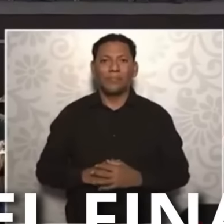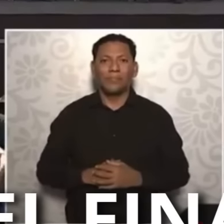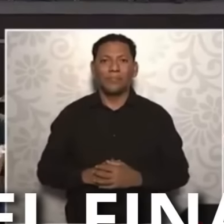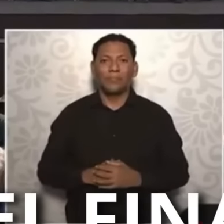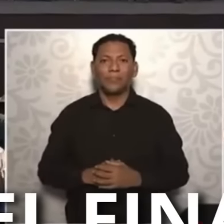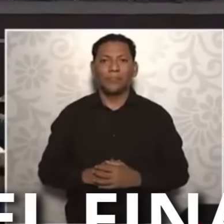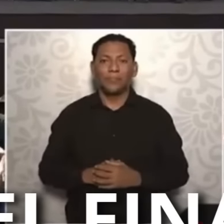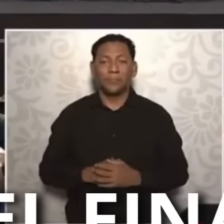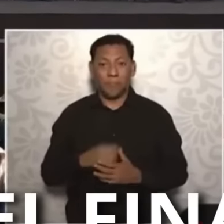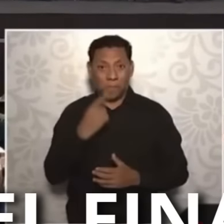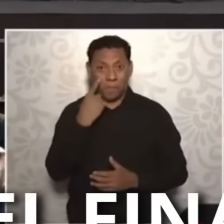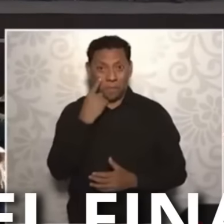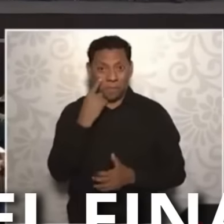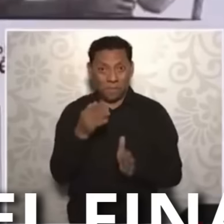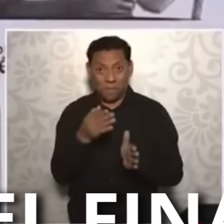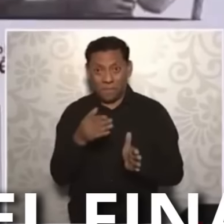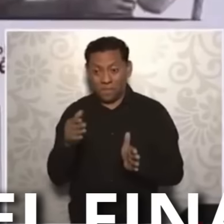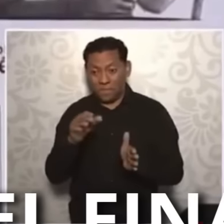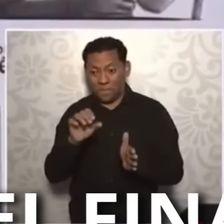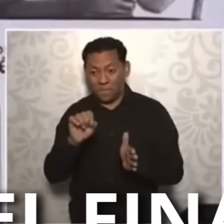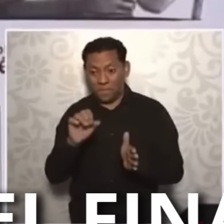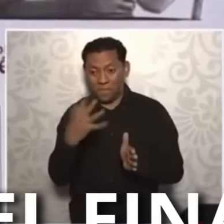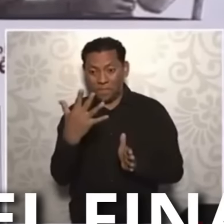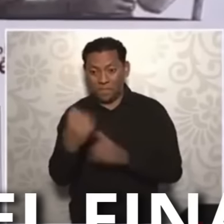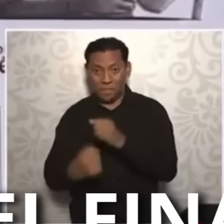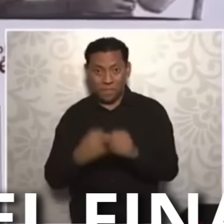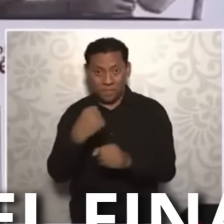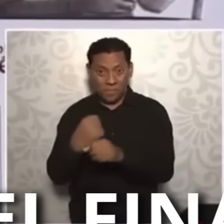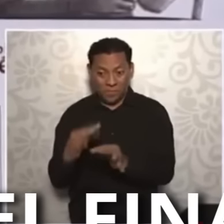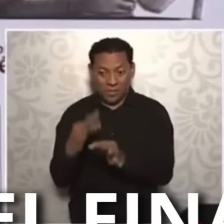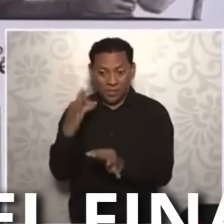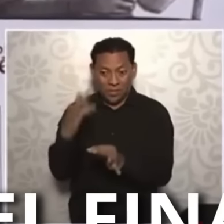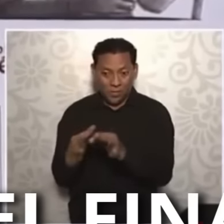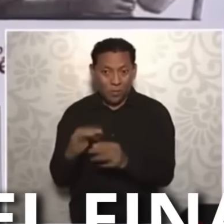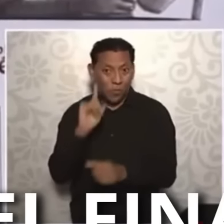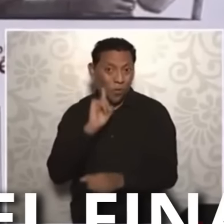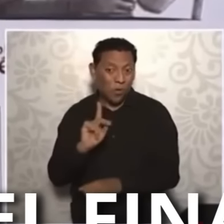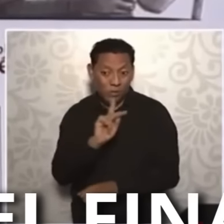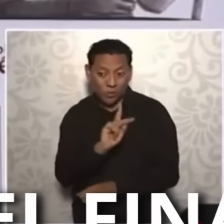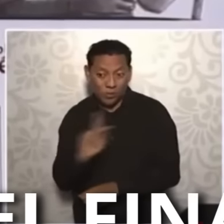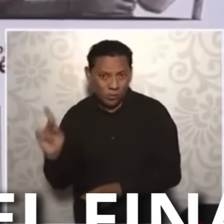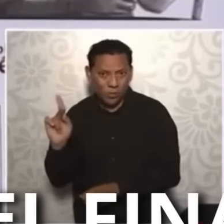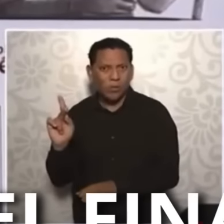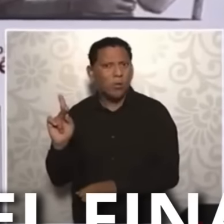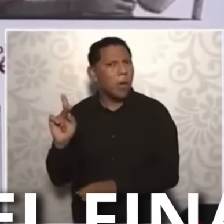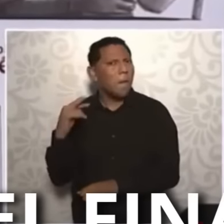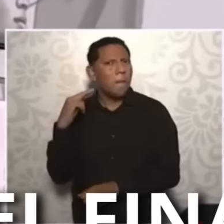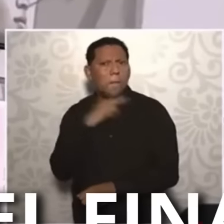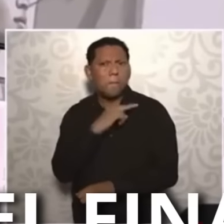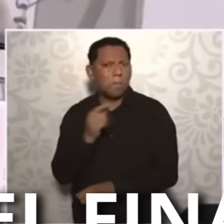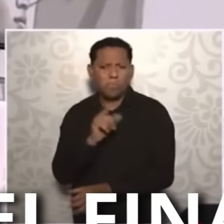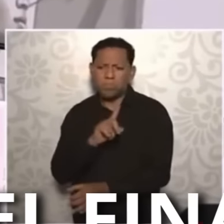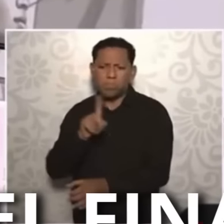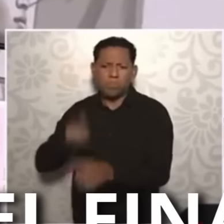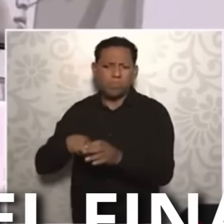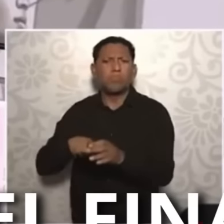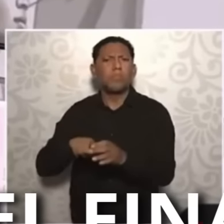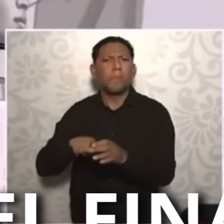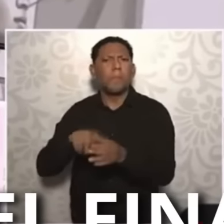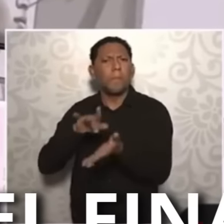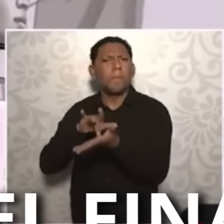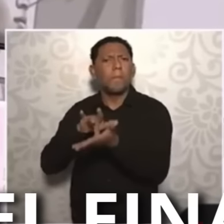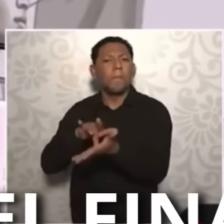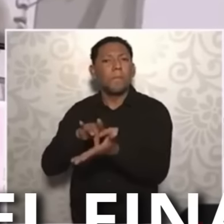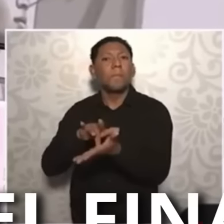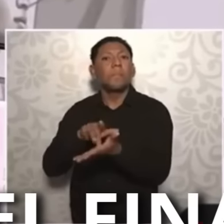Y al cumplir los 65 años, van a pasar de manera automática a la pensión de